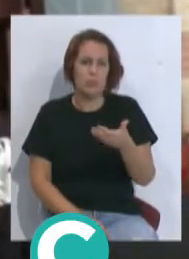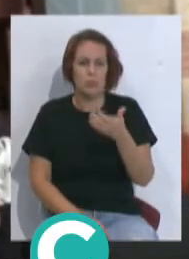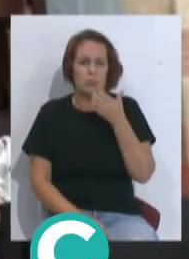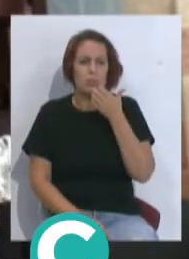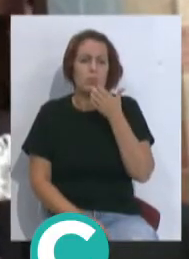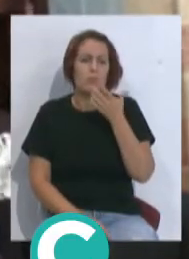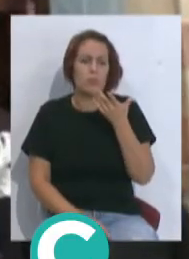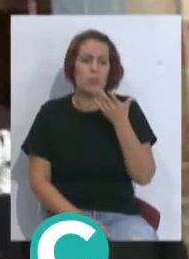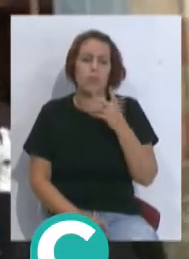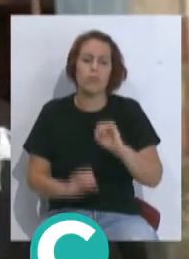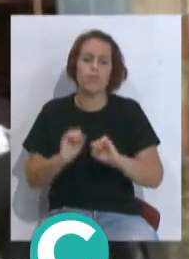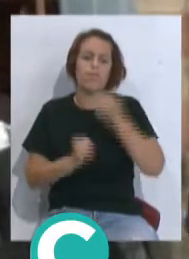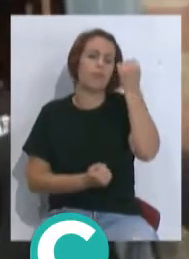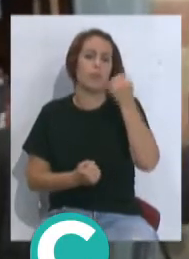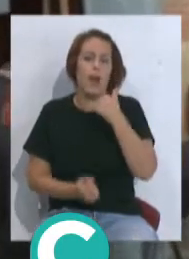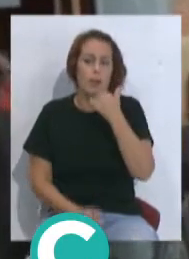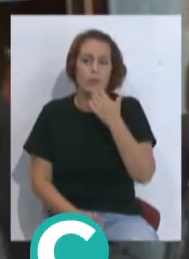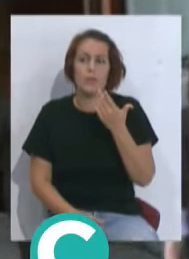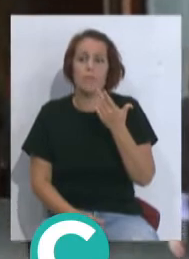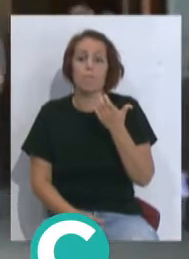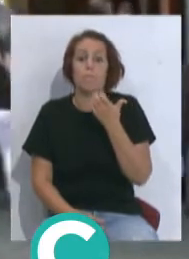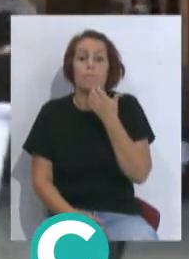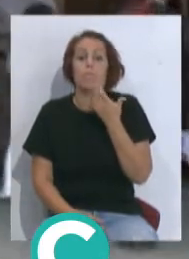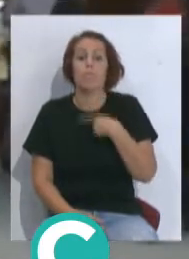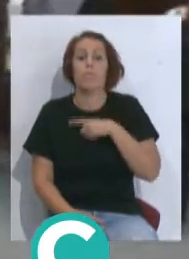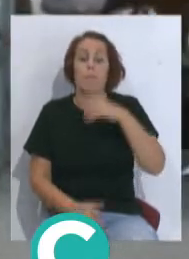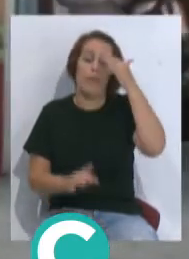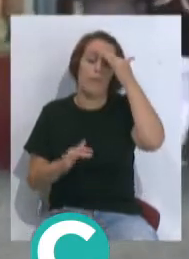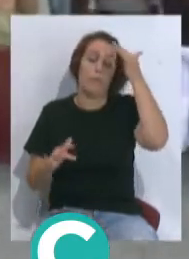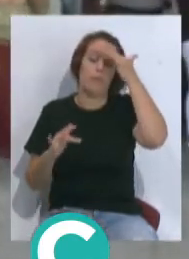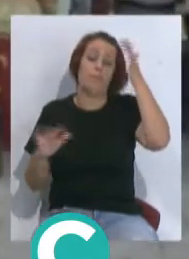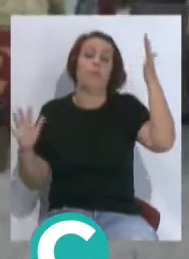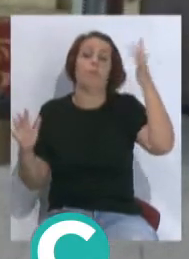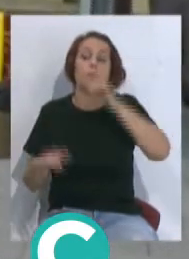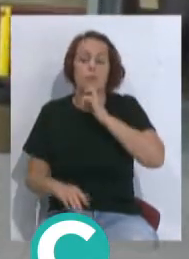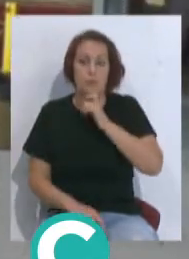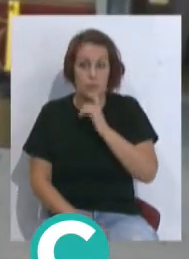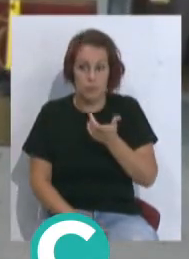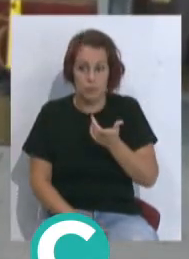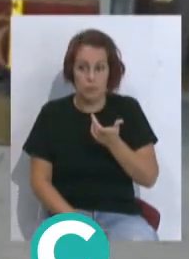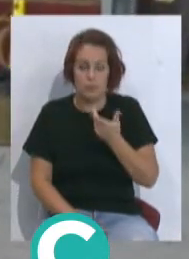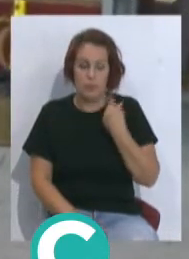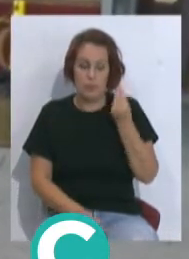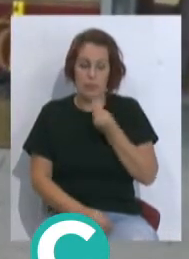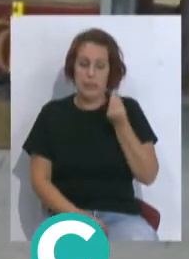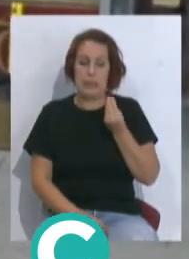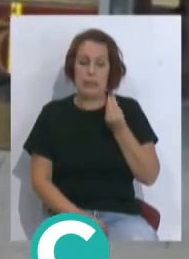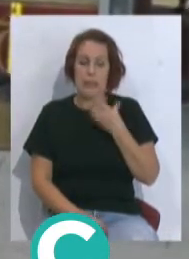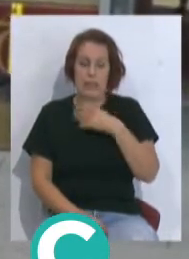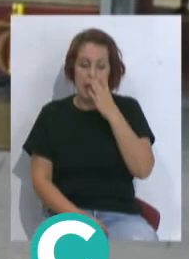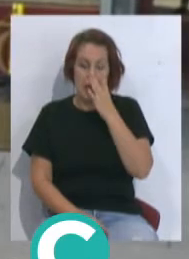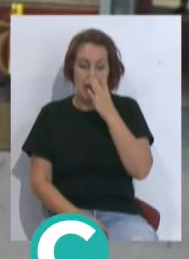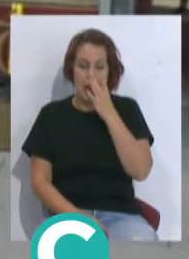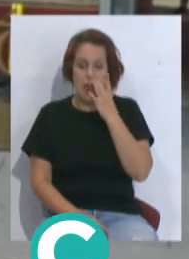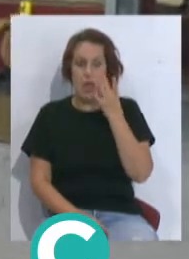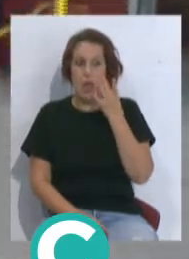en rebelión o en respuesta? Es que si nos ponemos, claro, nos ponemos a filosofar, es complicado, ¿no? Quizás asumir un carnaval al